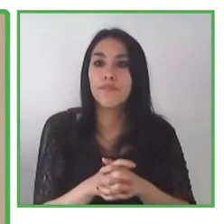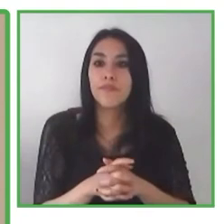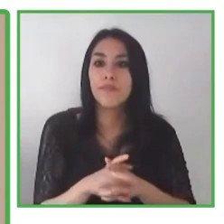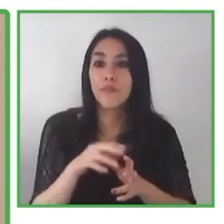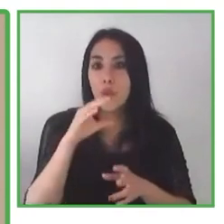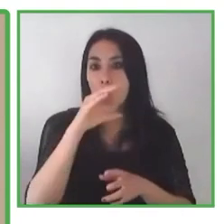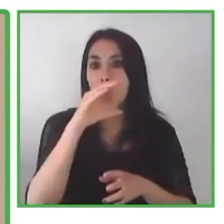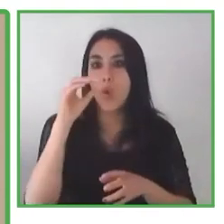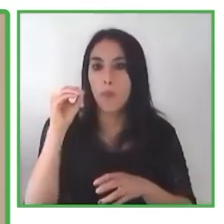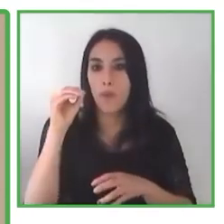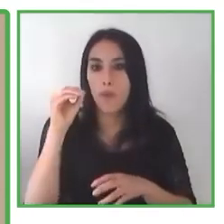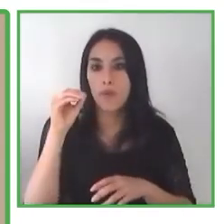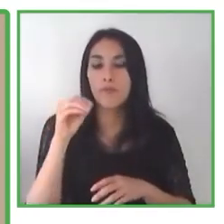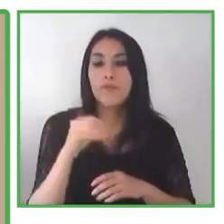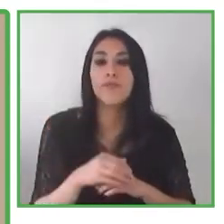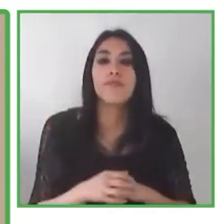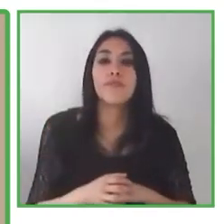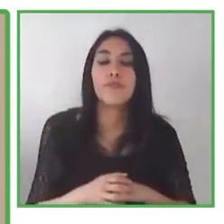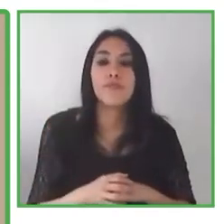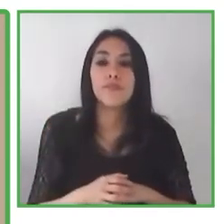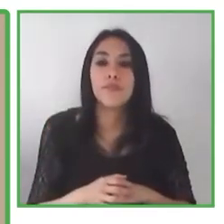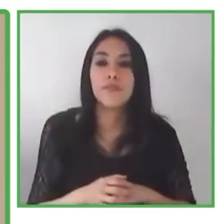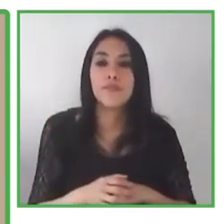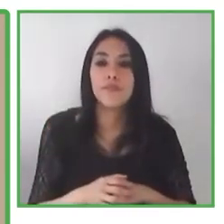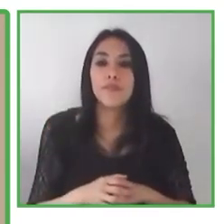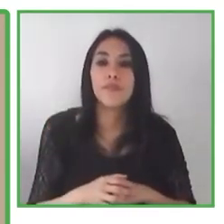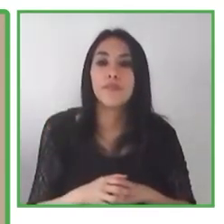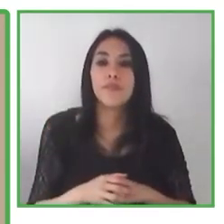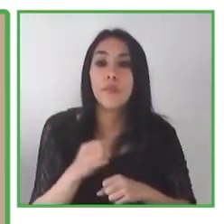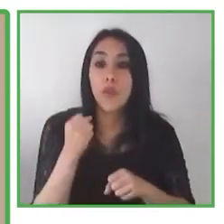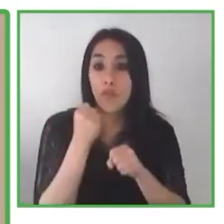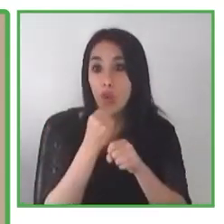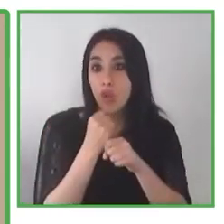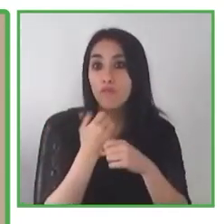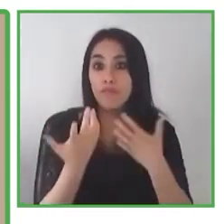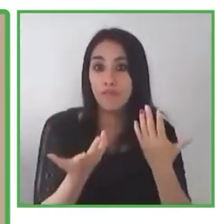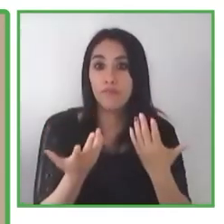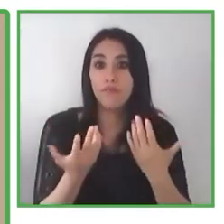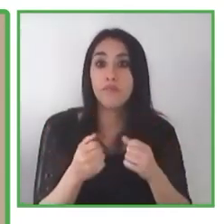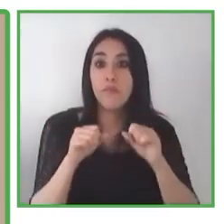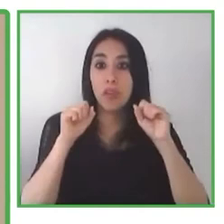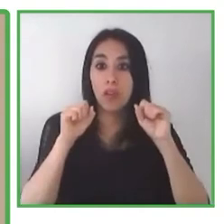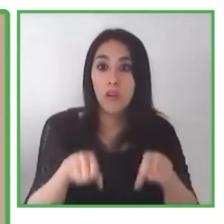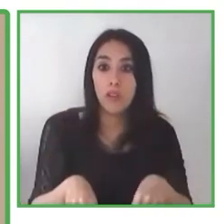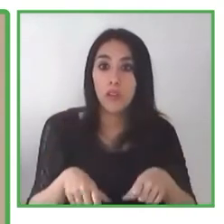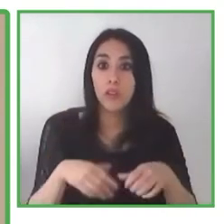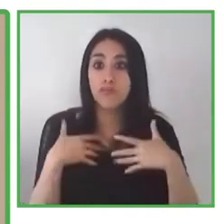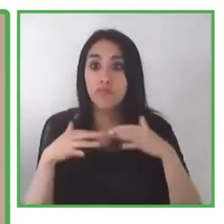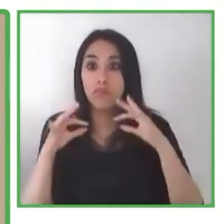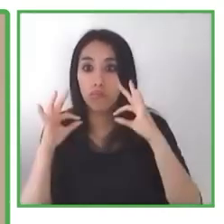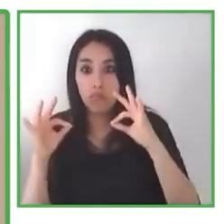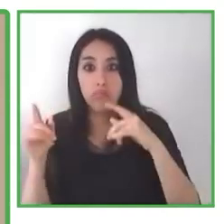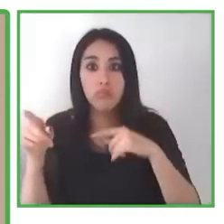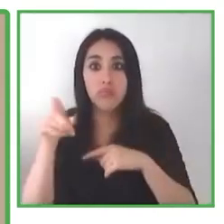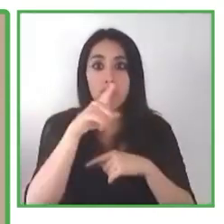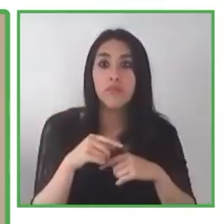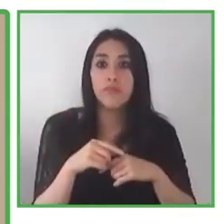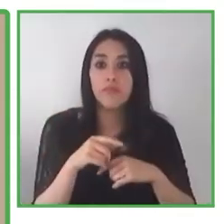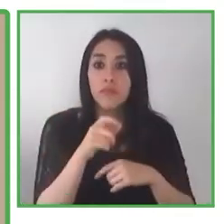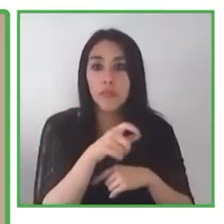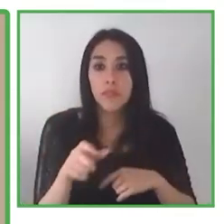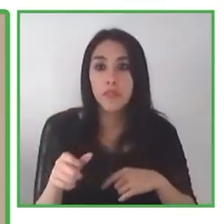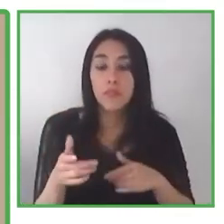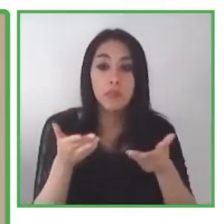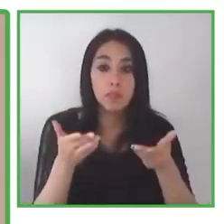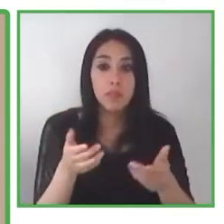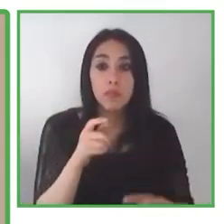empleadas para mejorar el bienestar de la comunidad en la cual vivimos, para las personas de todas las edades y con todo tipo de capacidades